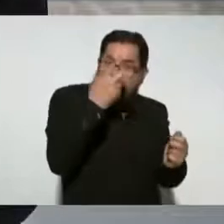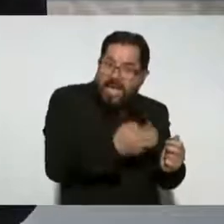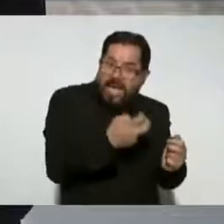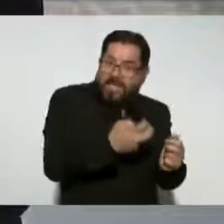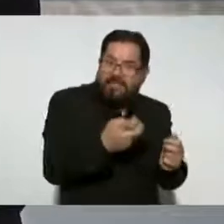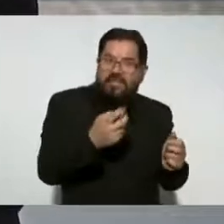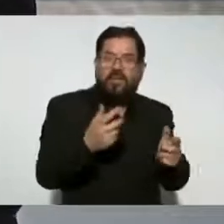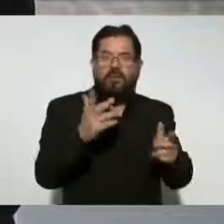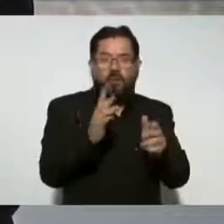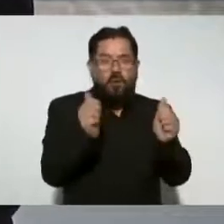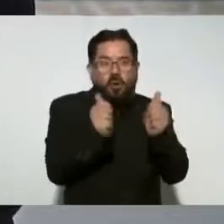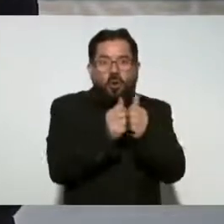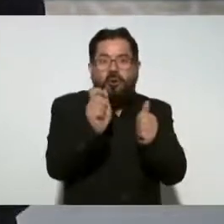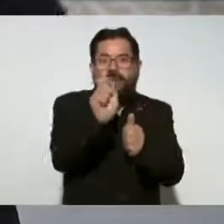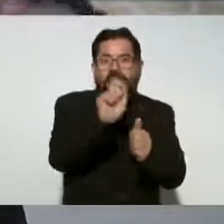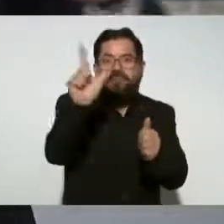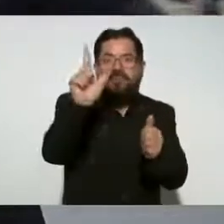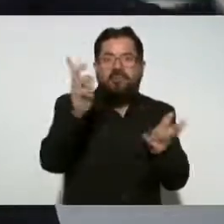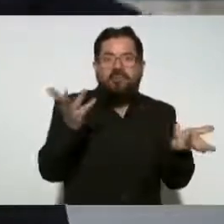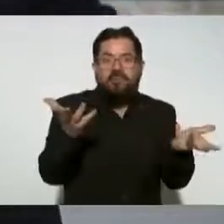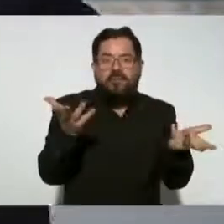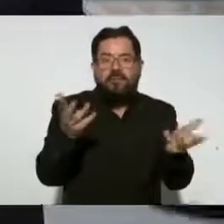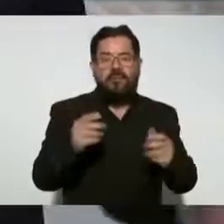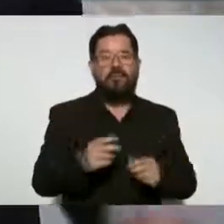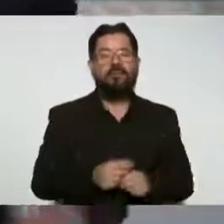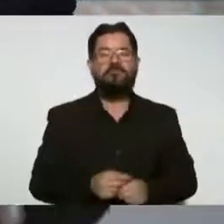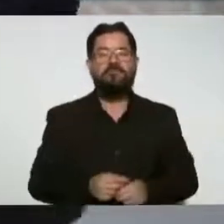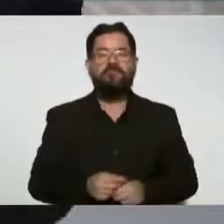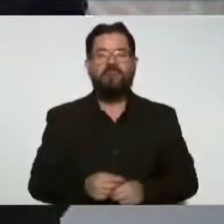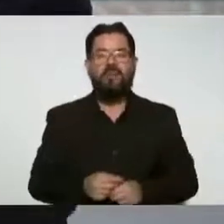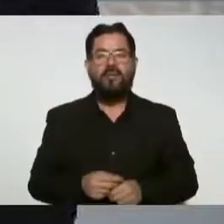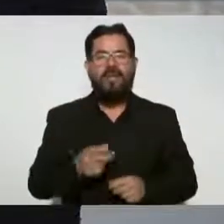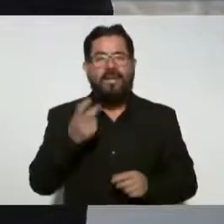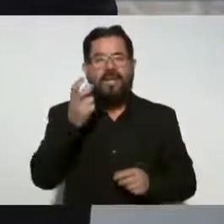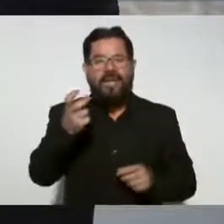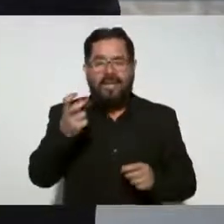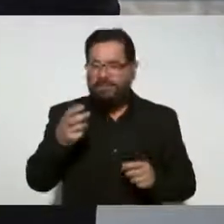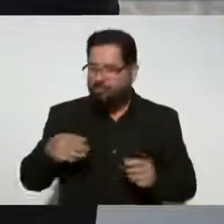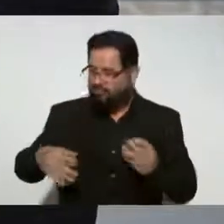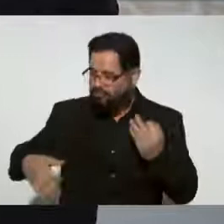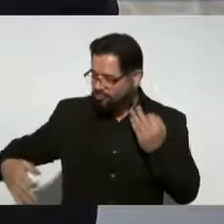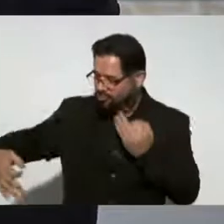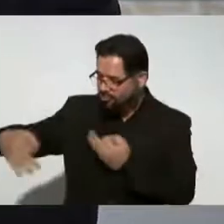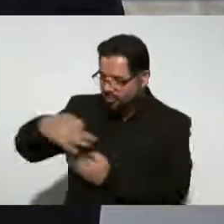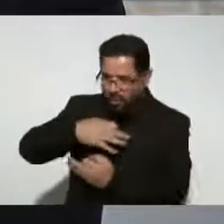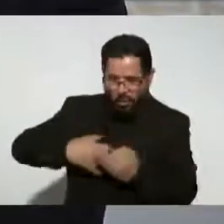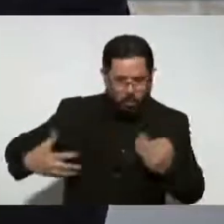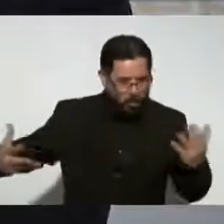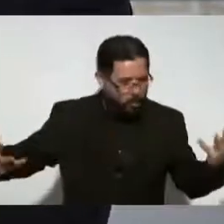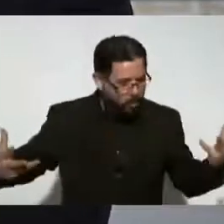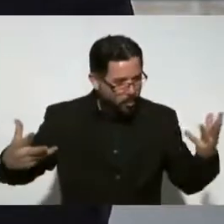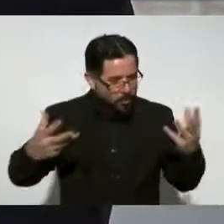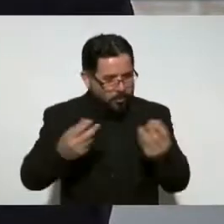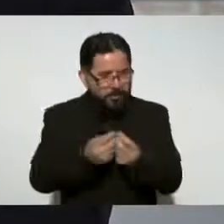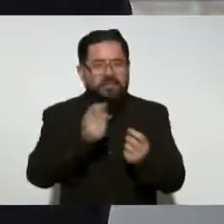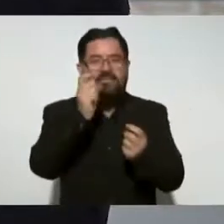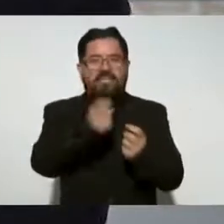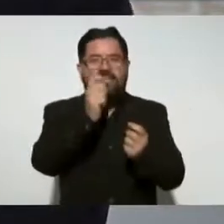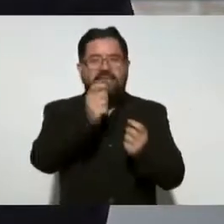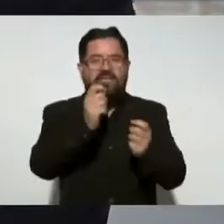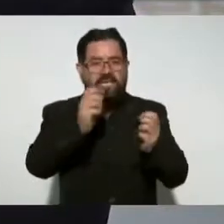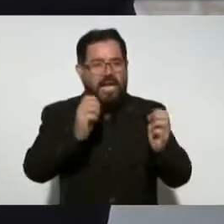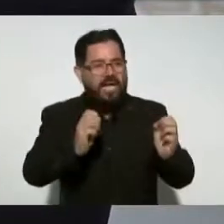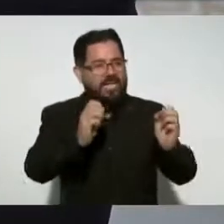hospitales, escuelas, tener completa toda la infraestructura.